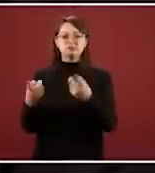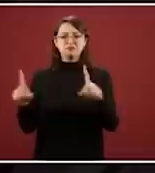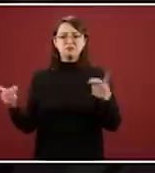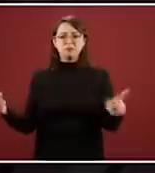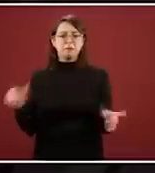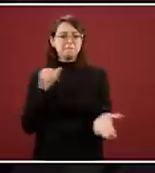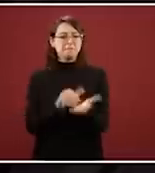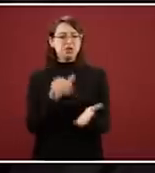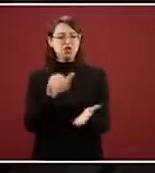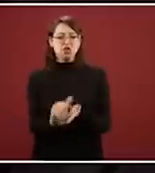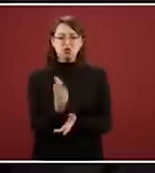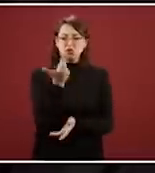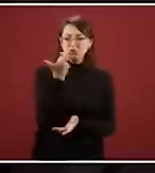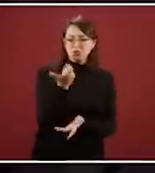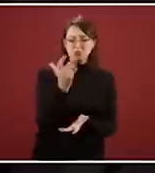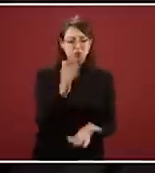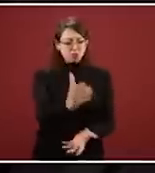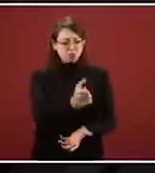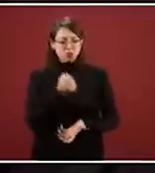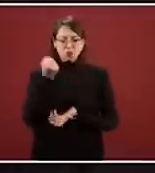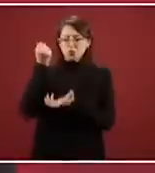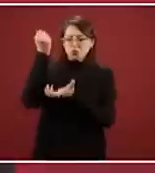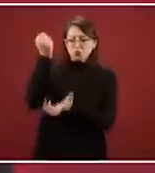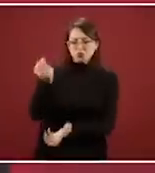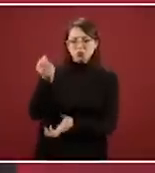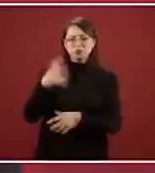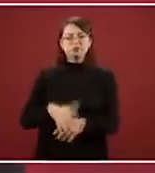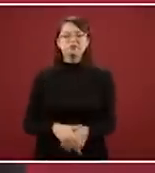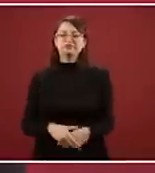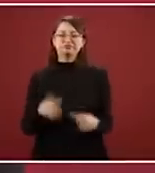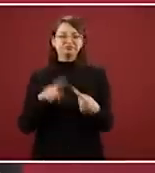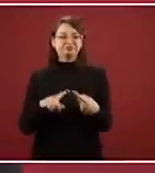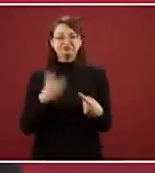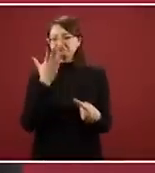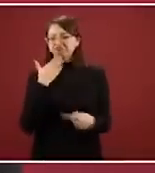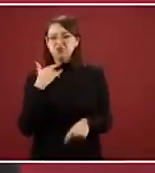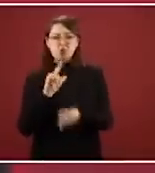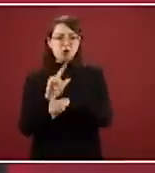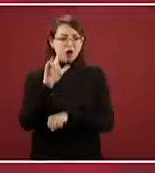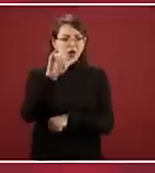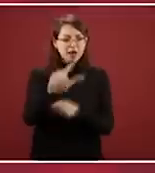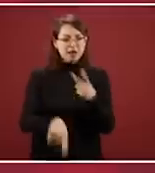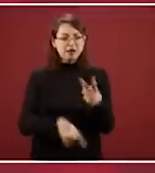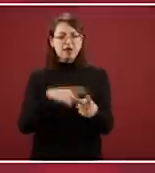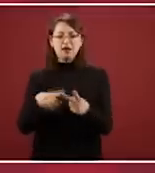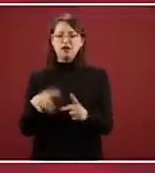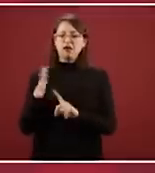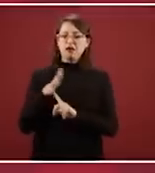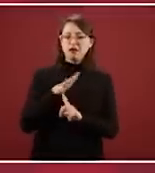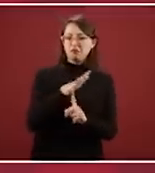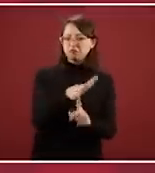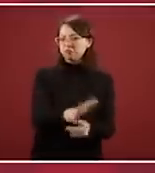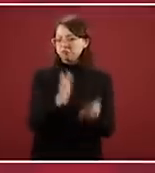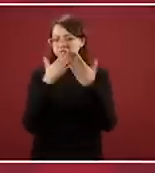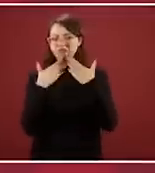miles de millones de pesos. Si no hay aviones, si no hay helicópteros,